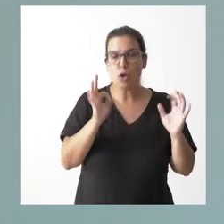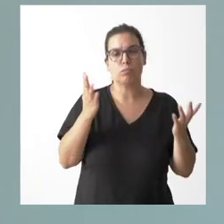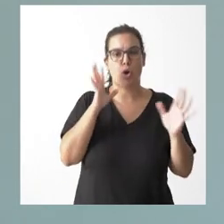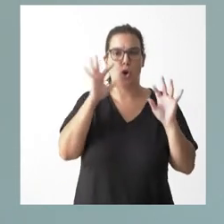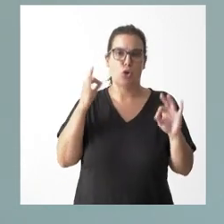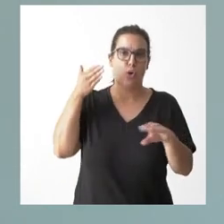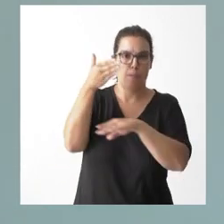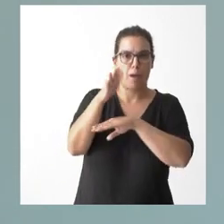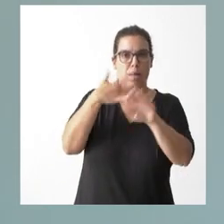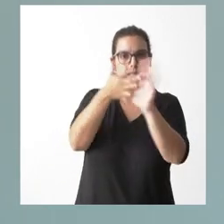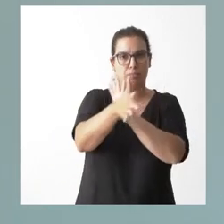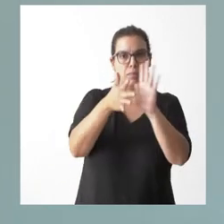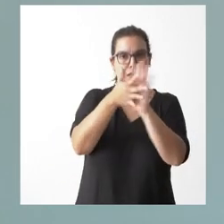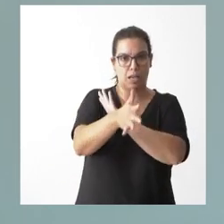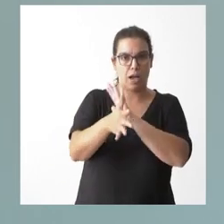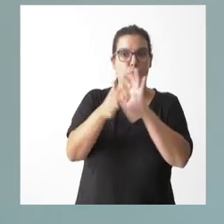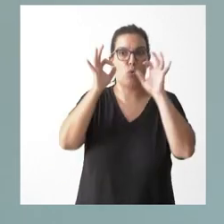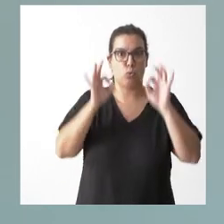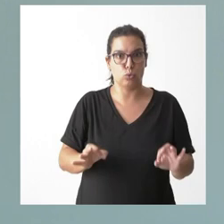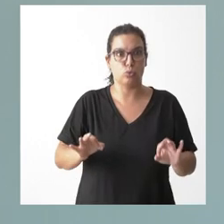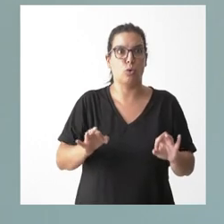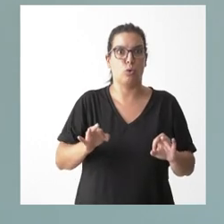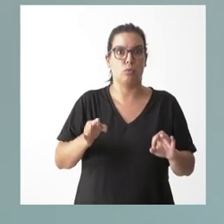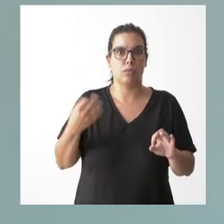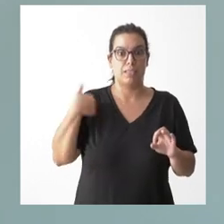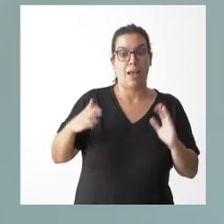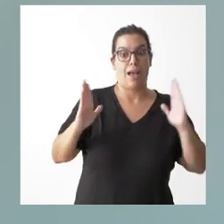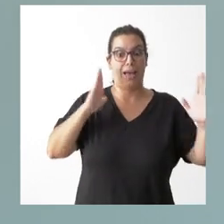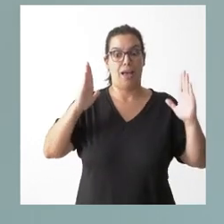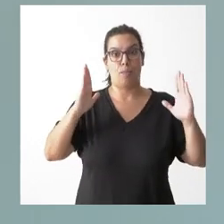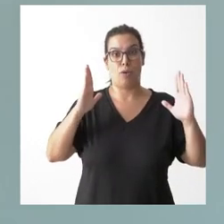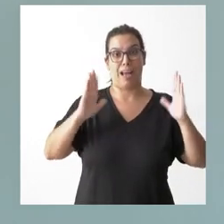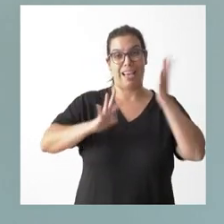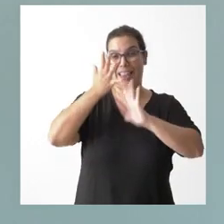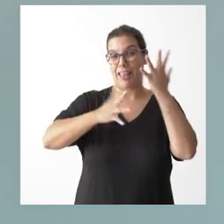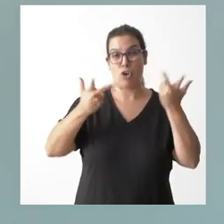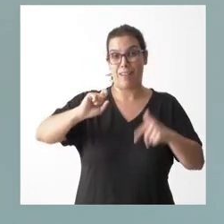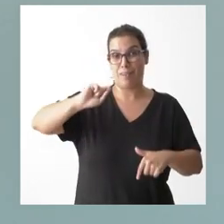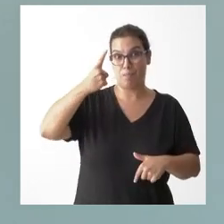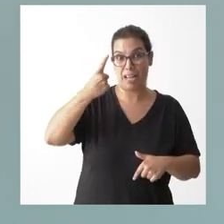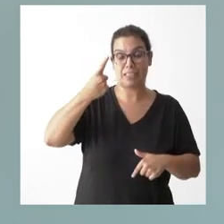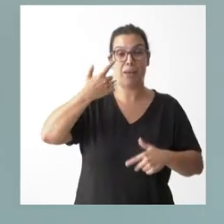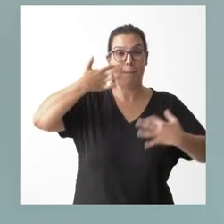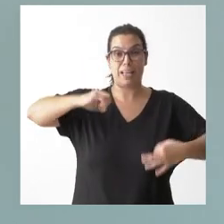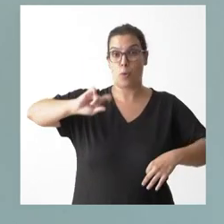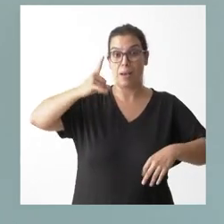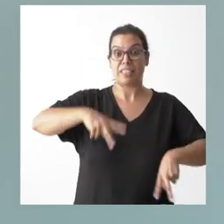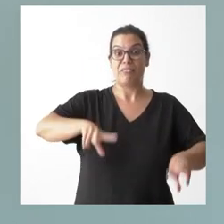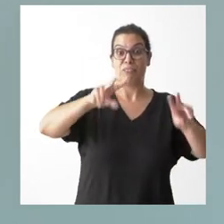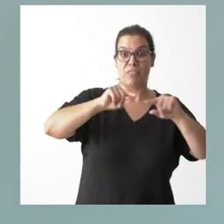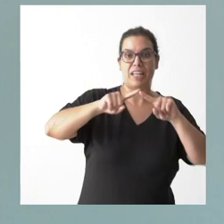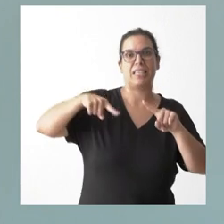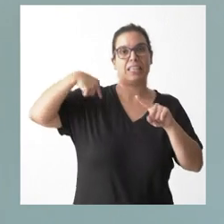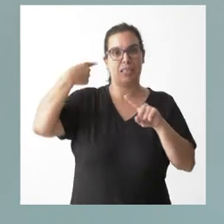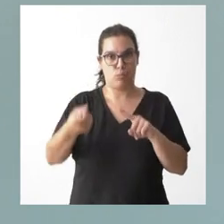en el momento en que, lógicamente, el contexto permita hacer un balance global de la época de más riesgo y no solo analizar caso